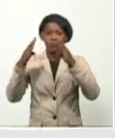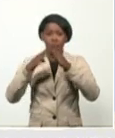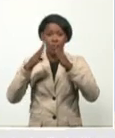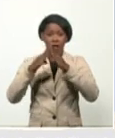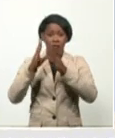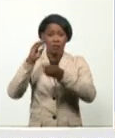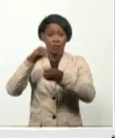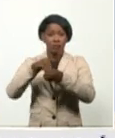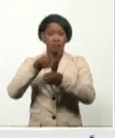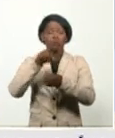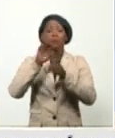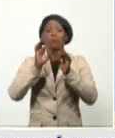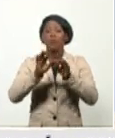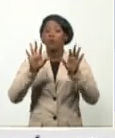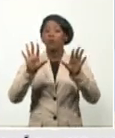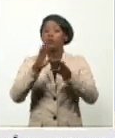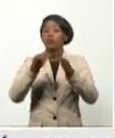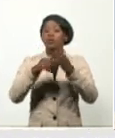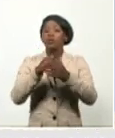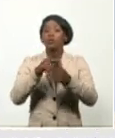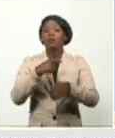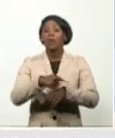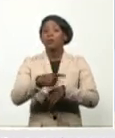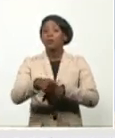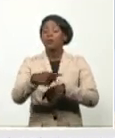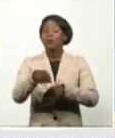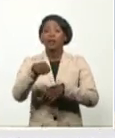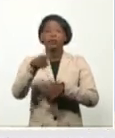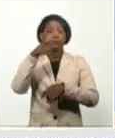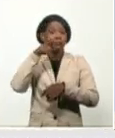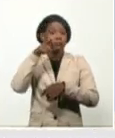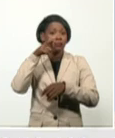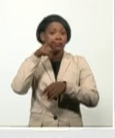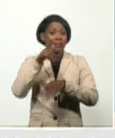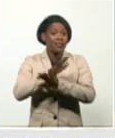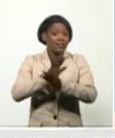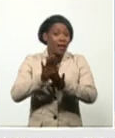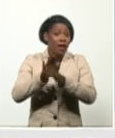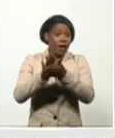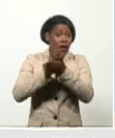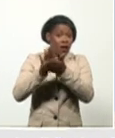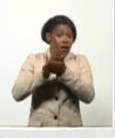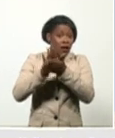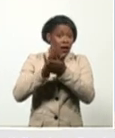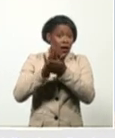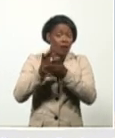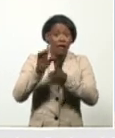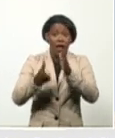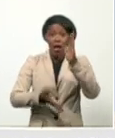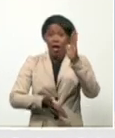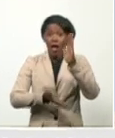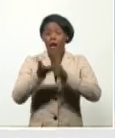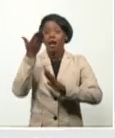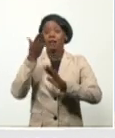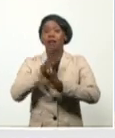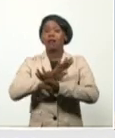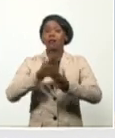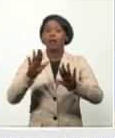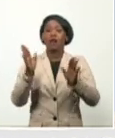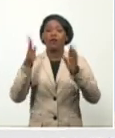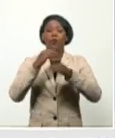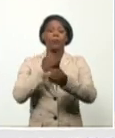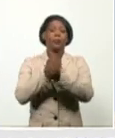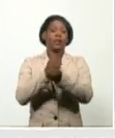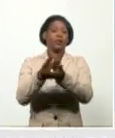y observando a ver si hace algo, para tener ya una seguridad que cuando se da el alta epidemiológica ya no hay riesgo ninguno de